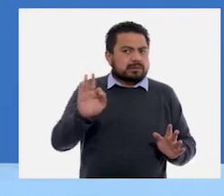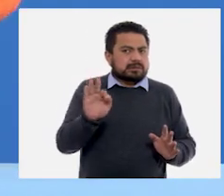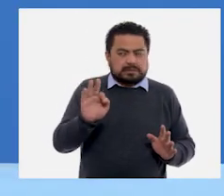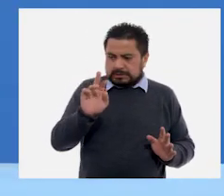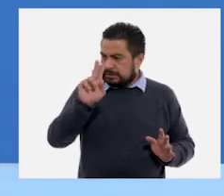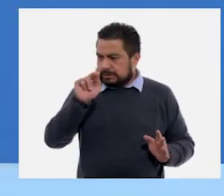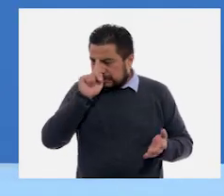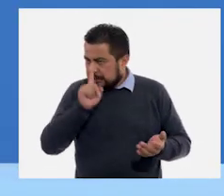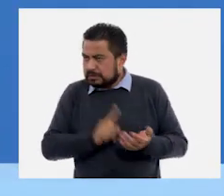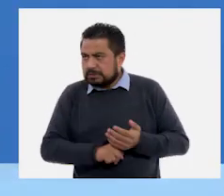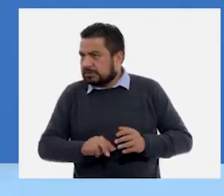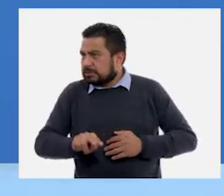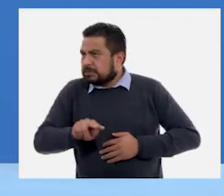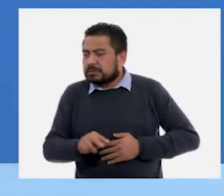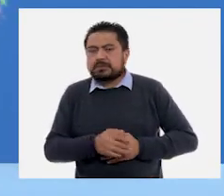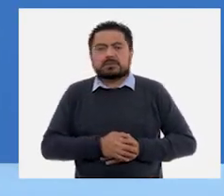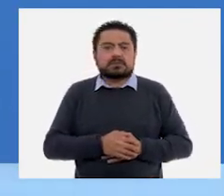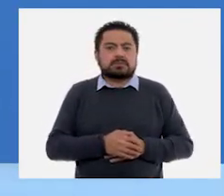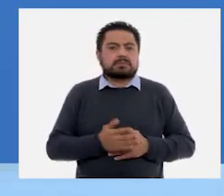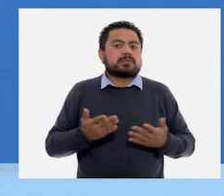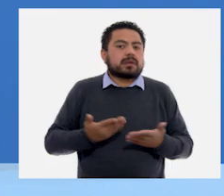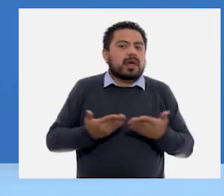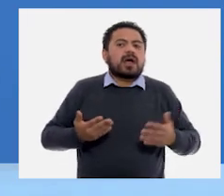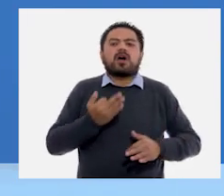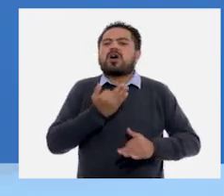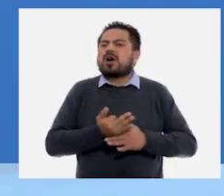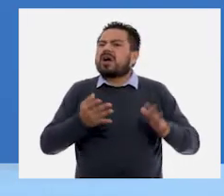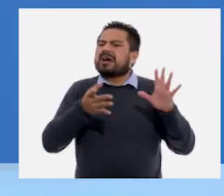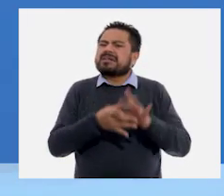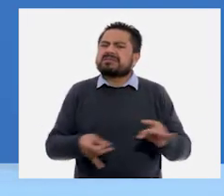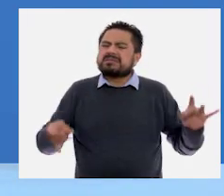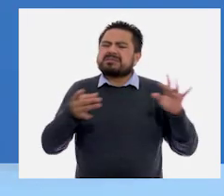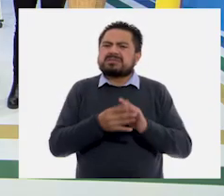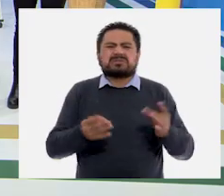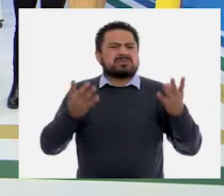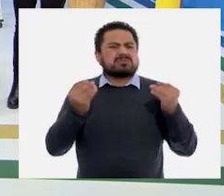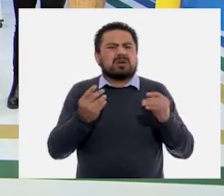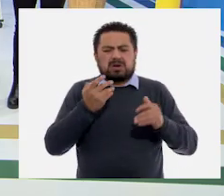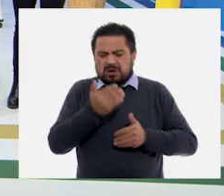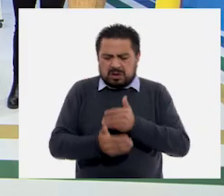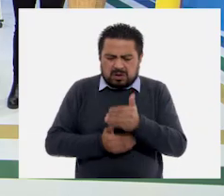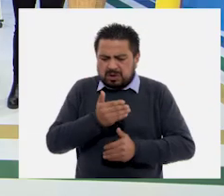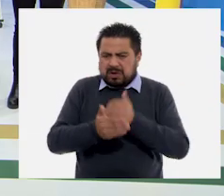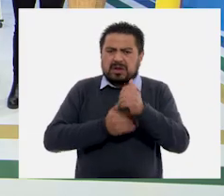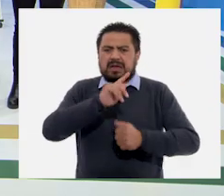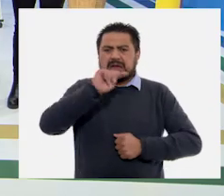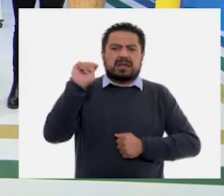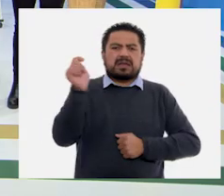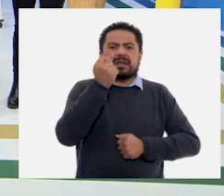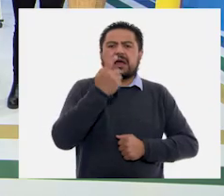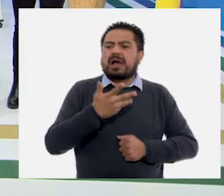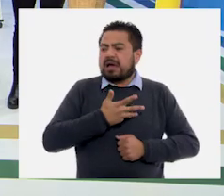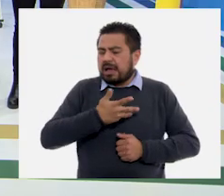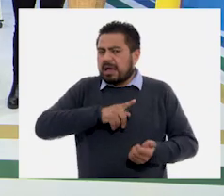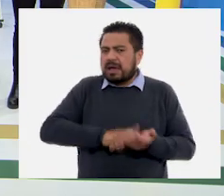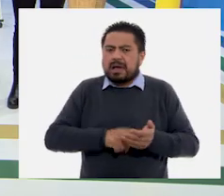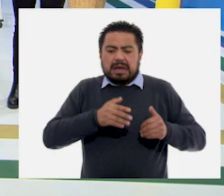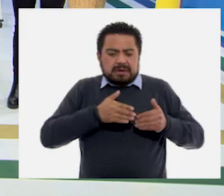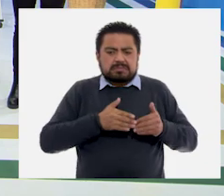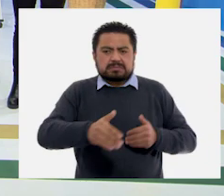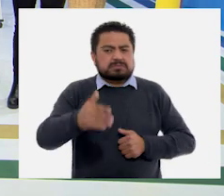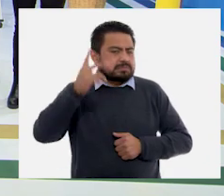no, ¿verdad? Es que hemos hablado tanto acerca de los avances tecnológicos que hubo durante